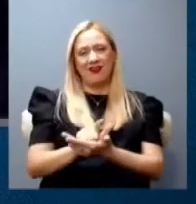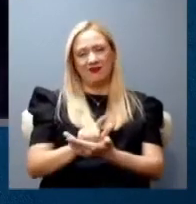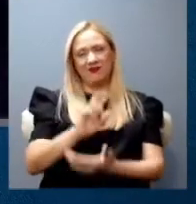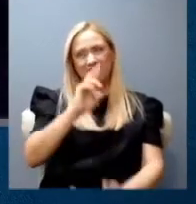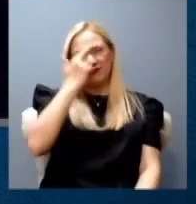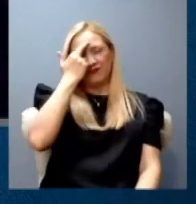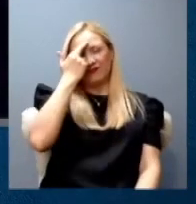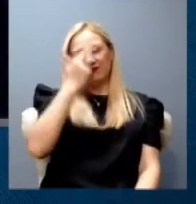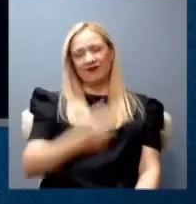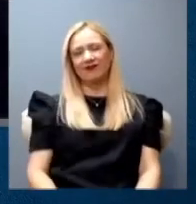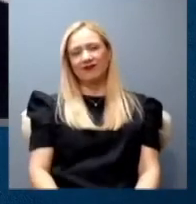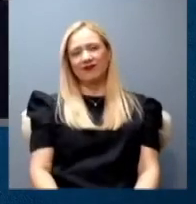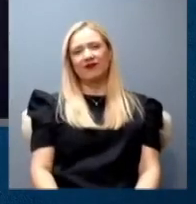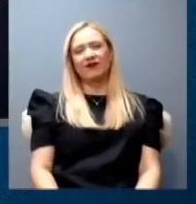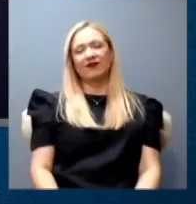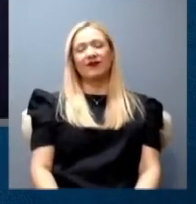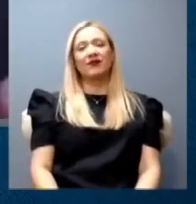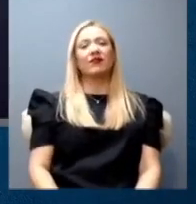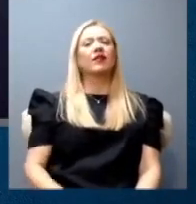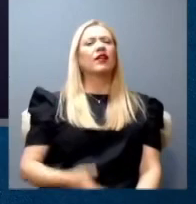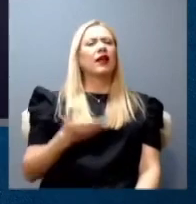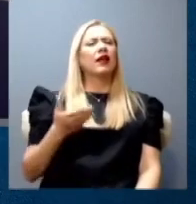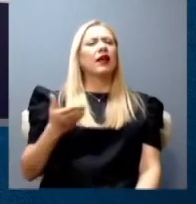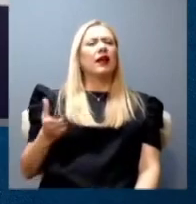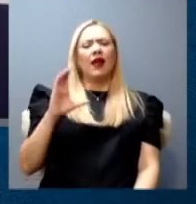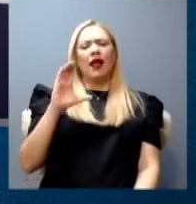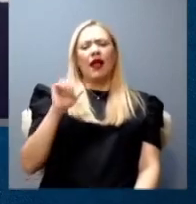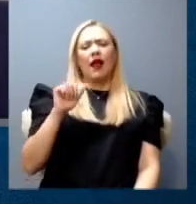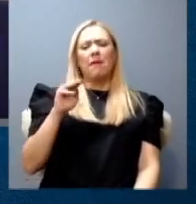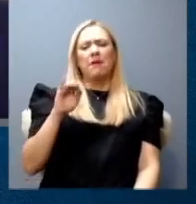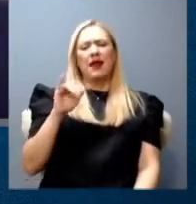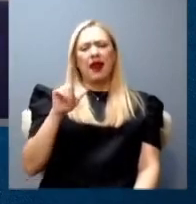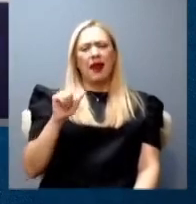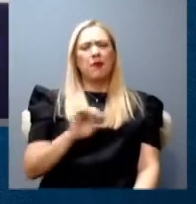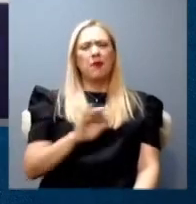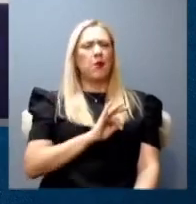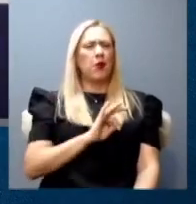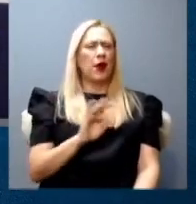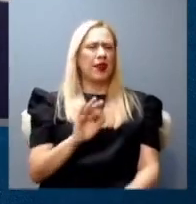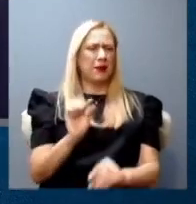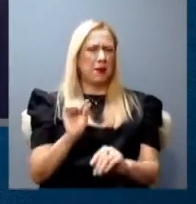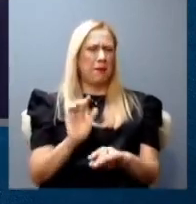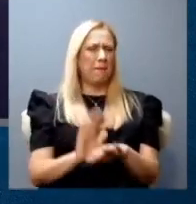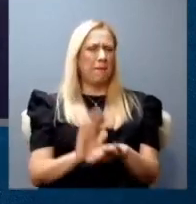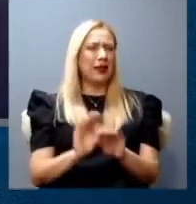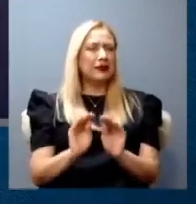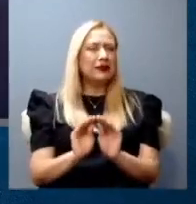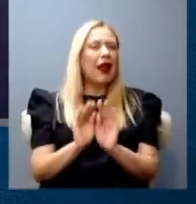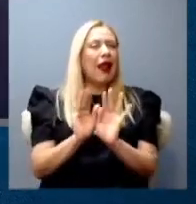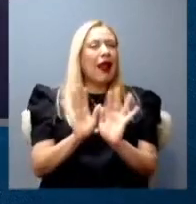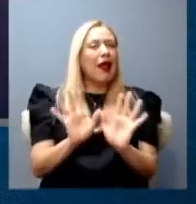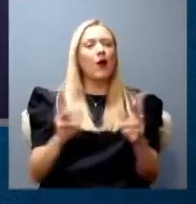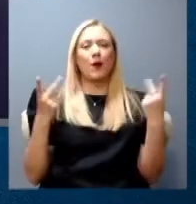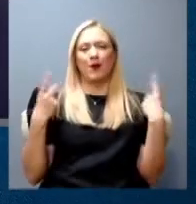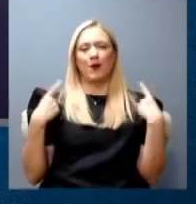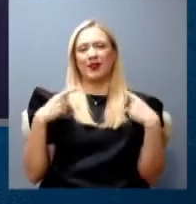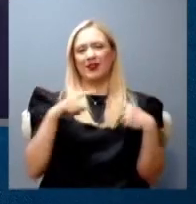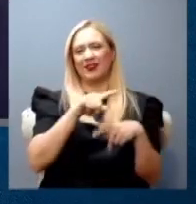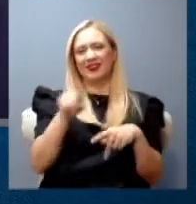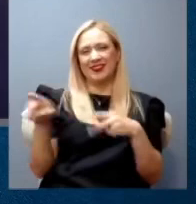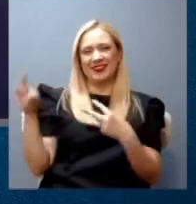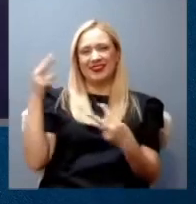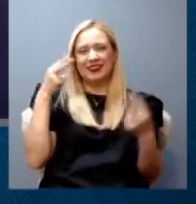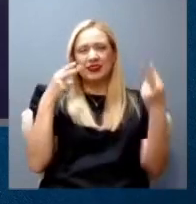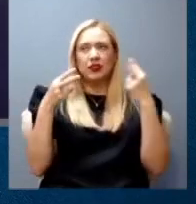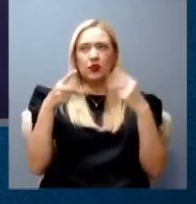Muy bien. Camila, no me queda claro, me gustaría si nos puedes aclarar para el público también, si es necesario que haya